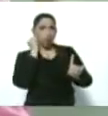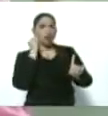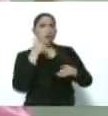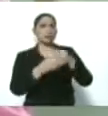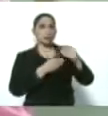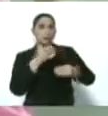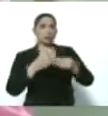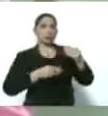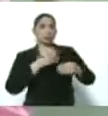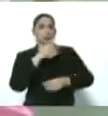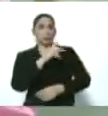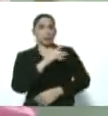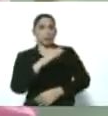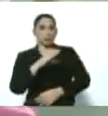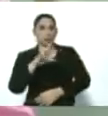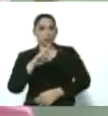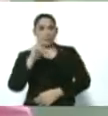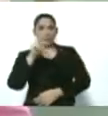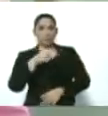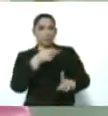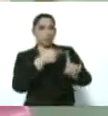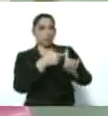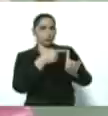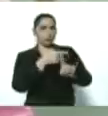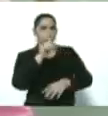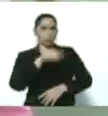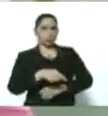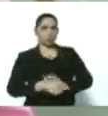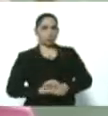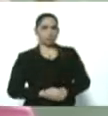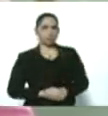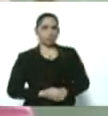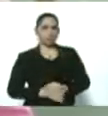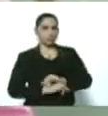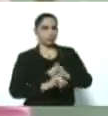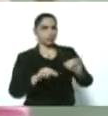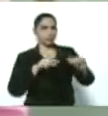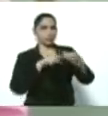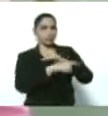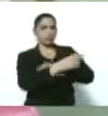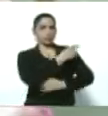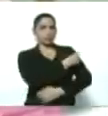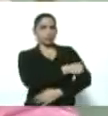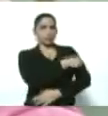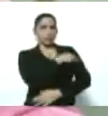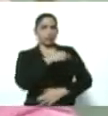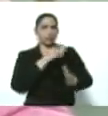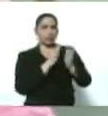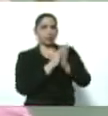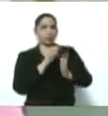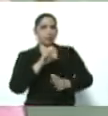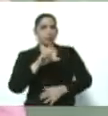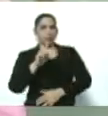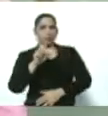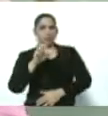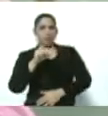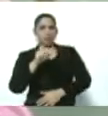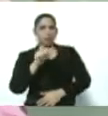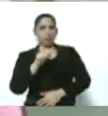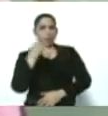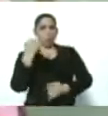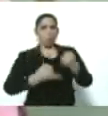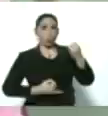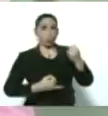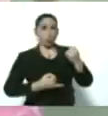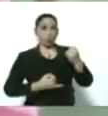la prueba molecular y dio hoy positiva también. Está en el hospital de Santa Elena de Guairén. Y el último caso es